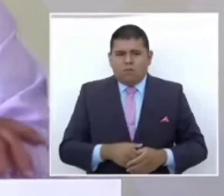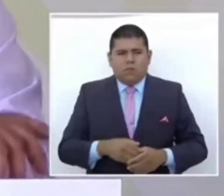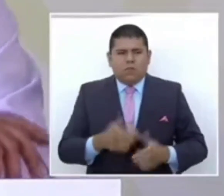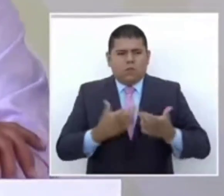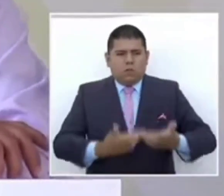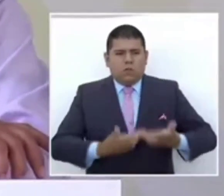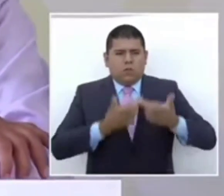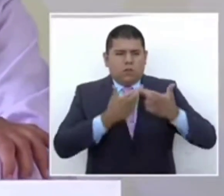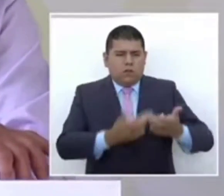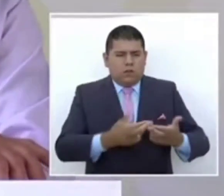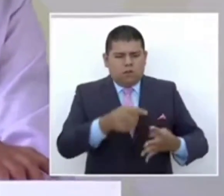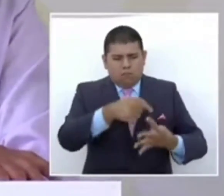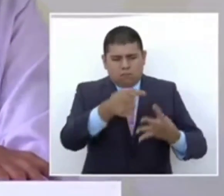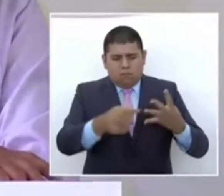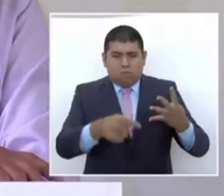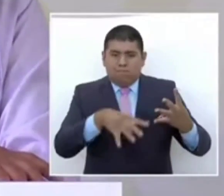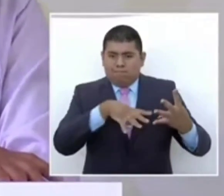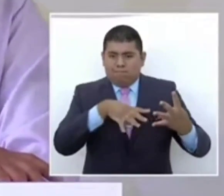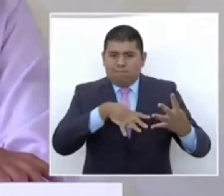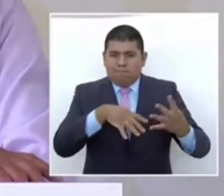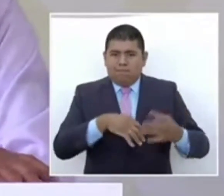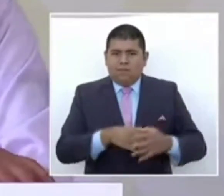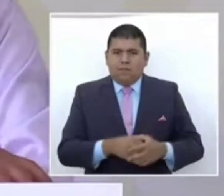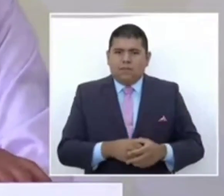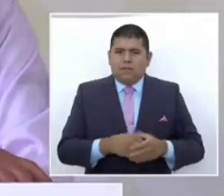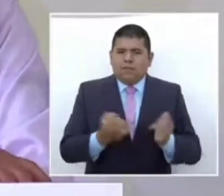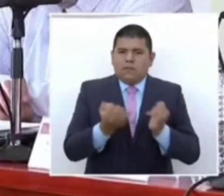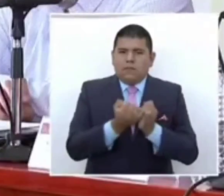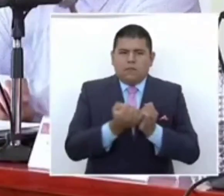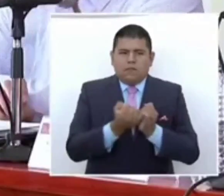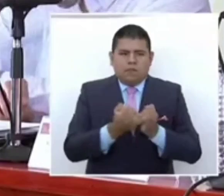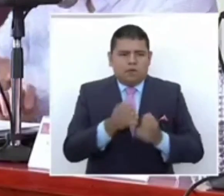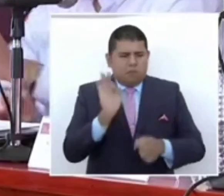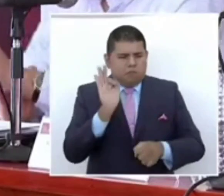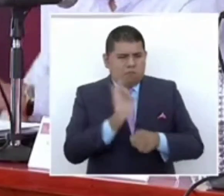fortuna, dinero y fortuna, suerte.